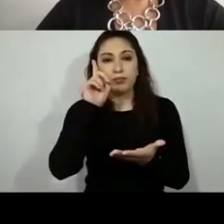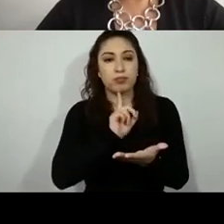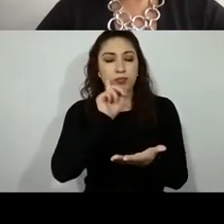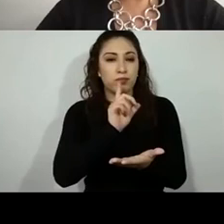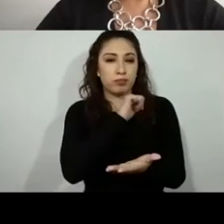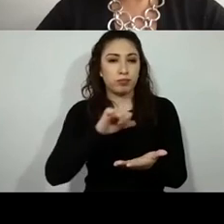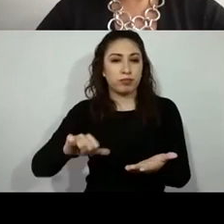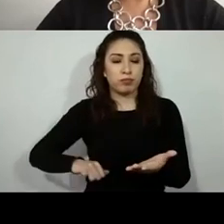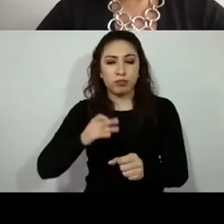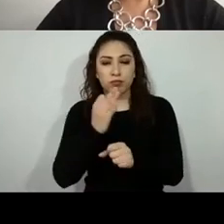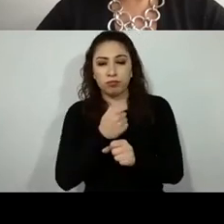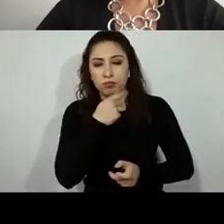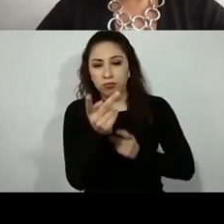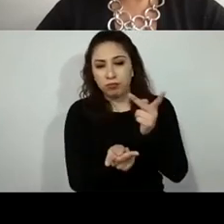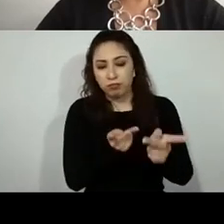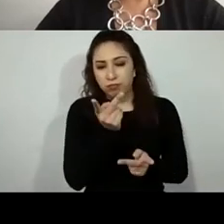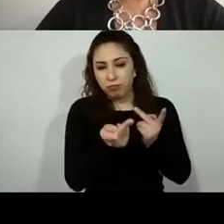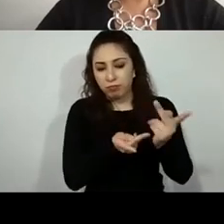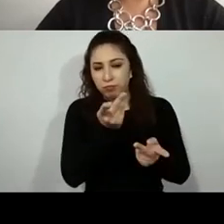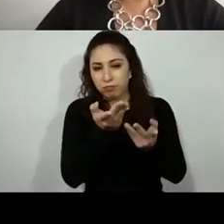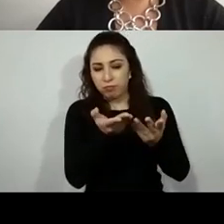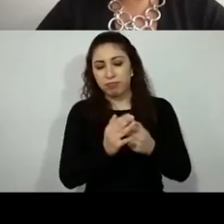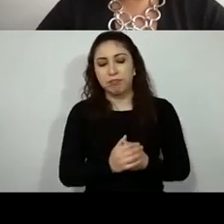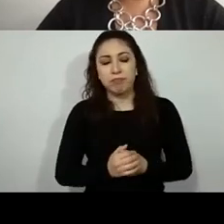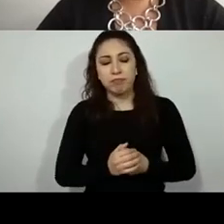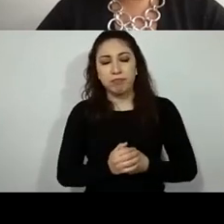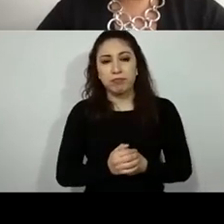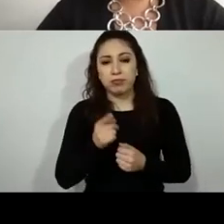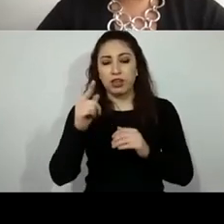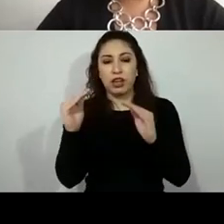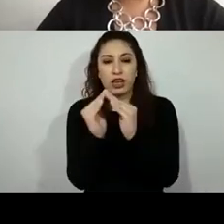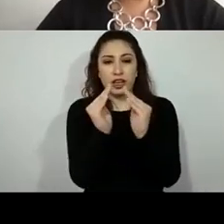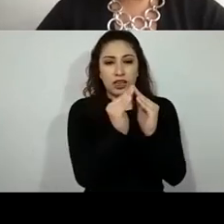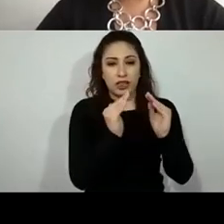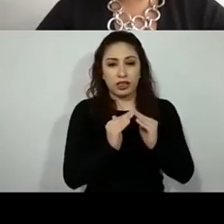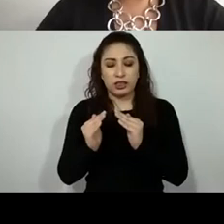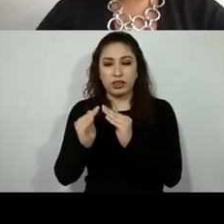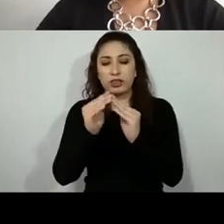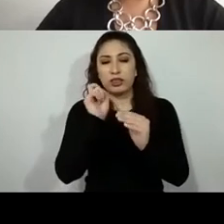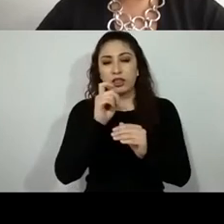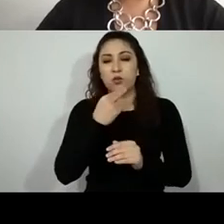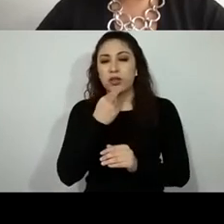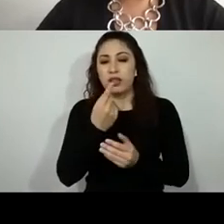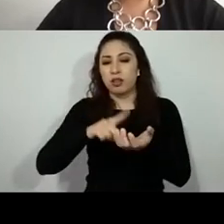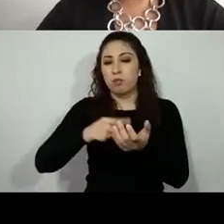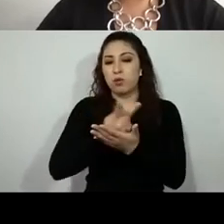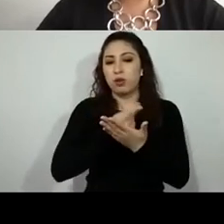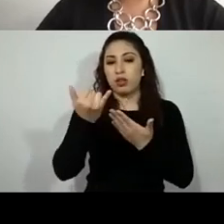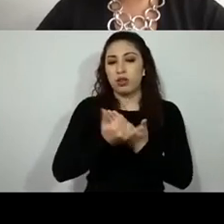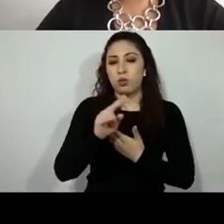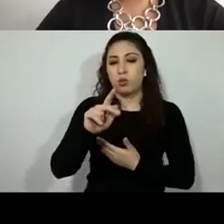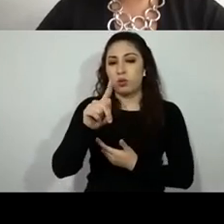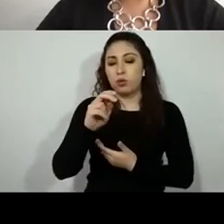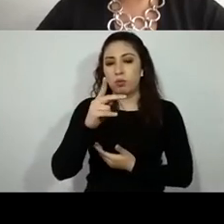preguntar en qué consisten las casas de día de las utopías. Le agradezco